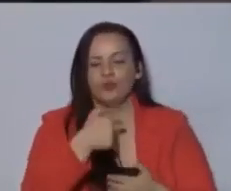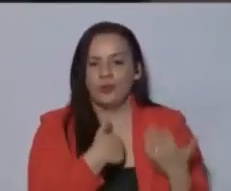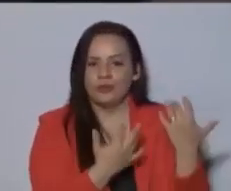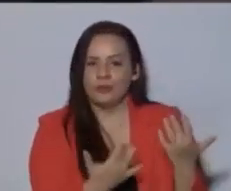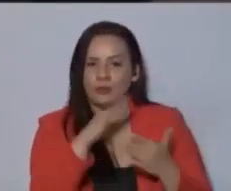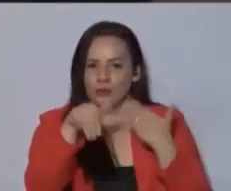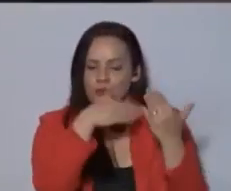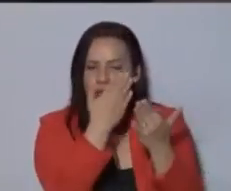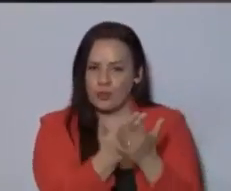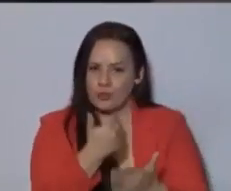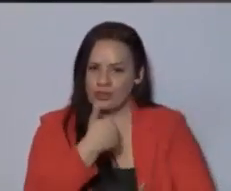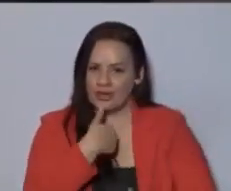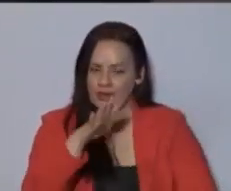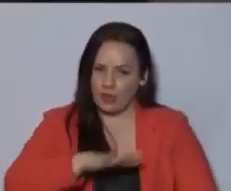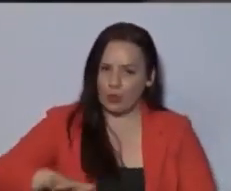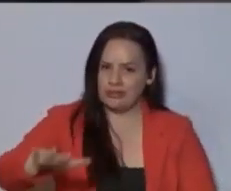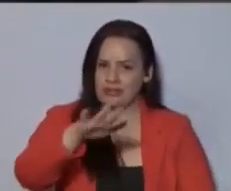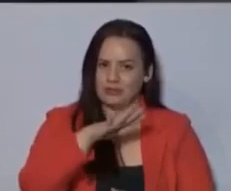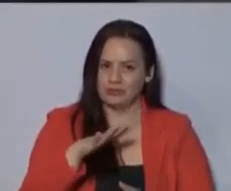el contexto.